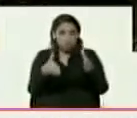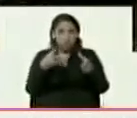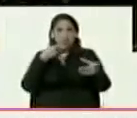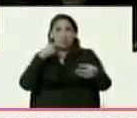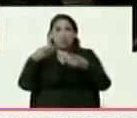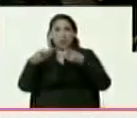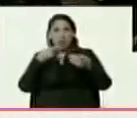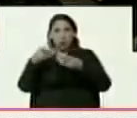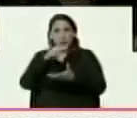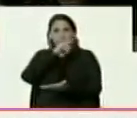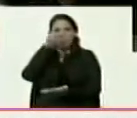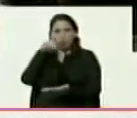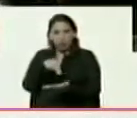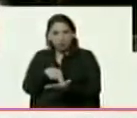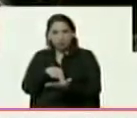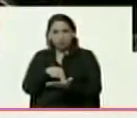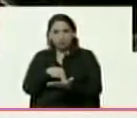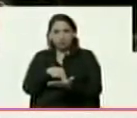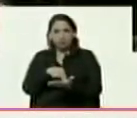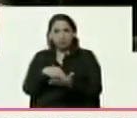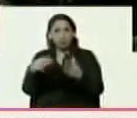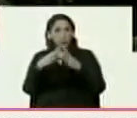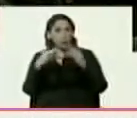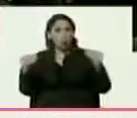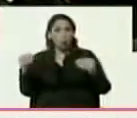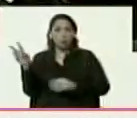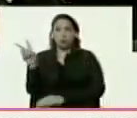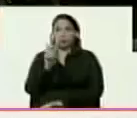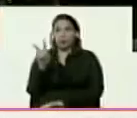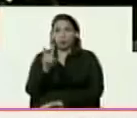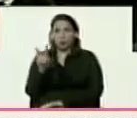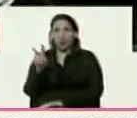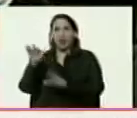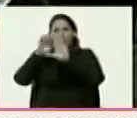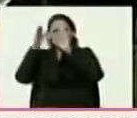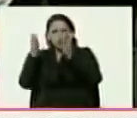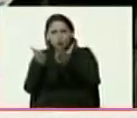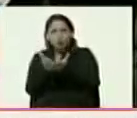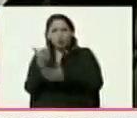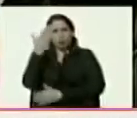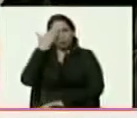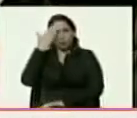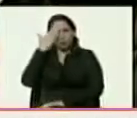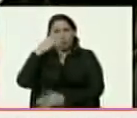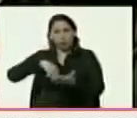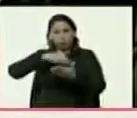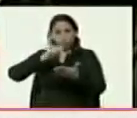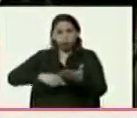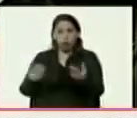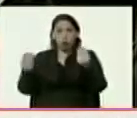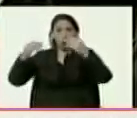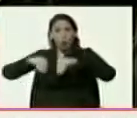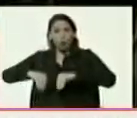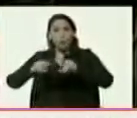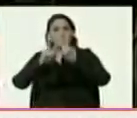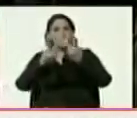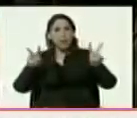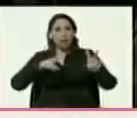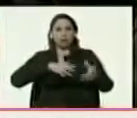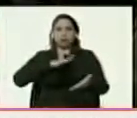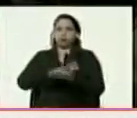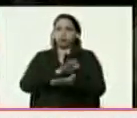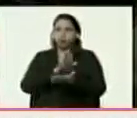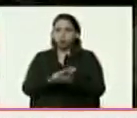Diálogo Nacional, que como toda Venezuela y el mundo saben, suscribió un acuerdo para la paz, para la concordia, para